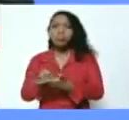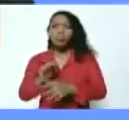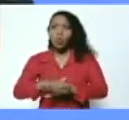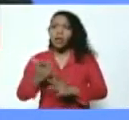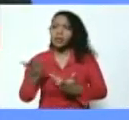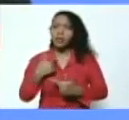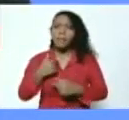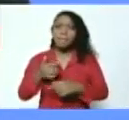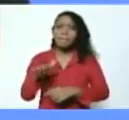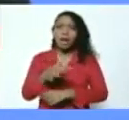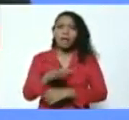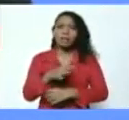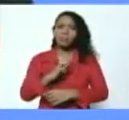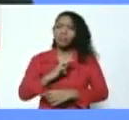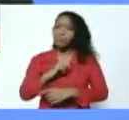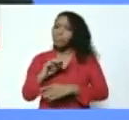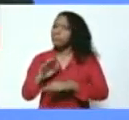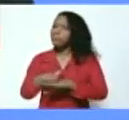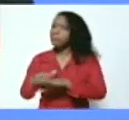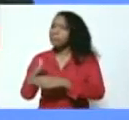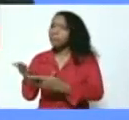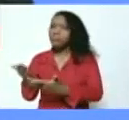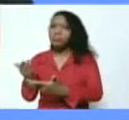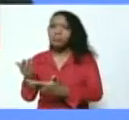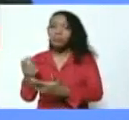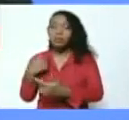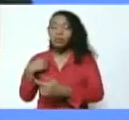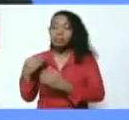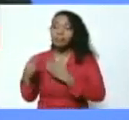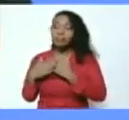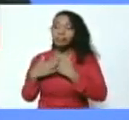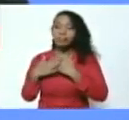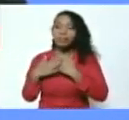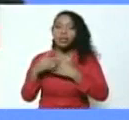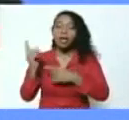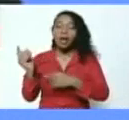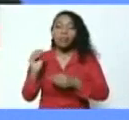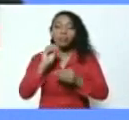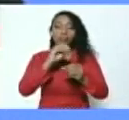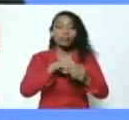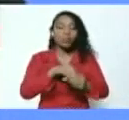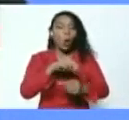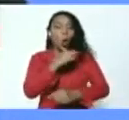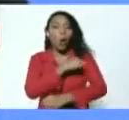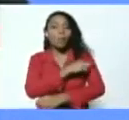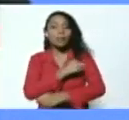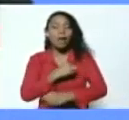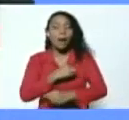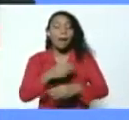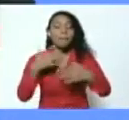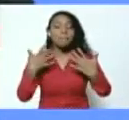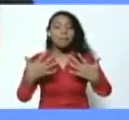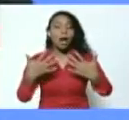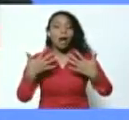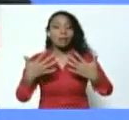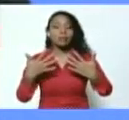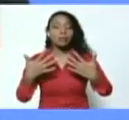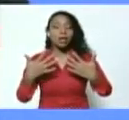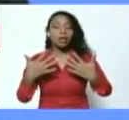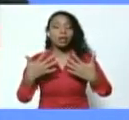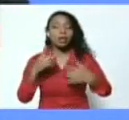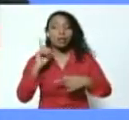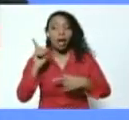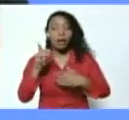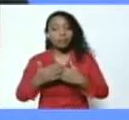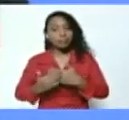pareció realmente un poco extraño, me enteré que lo habían hospitalizado de emergencia. Y bueno, de ahí